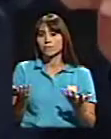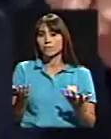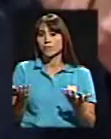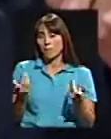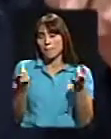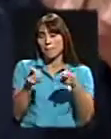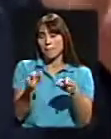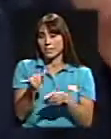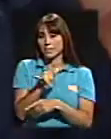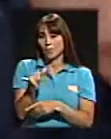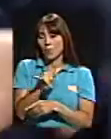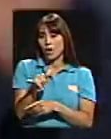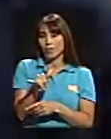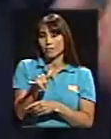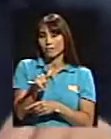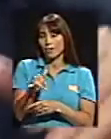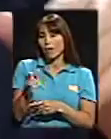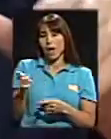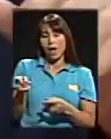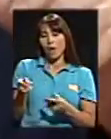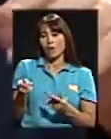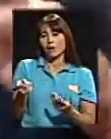los 15 años